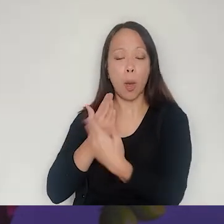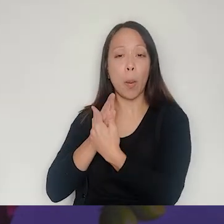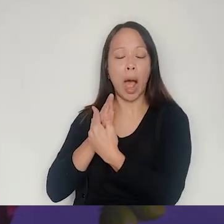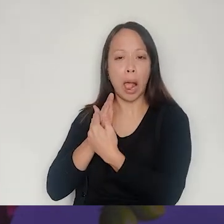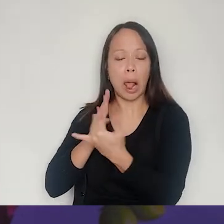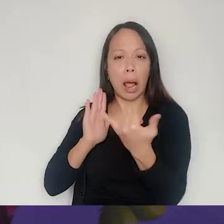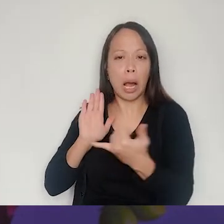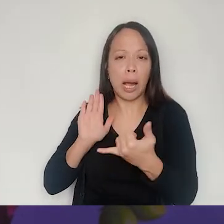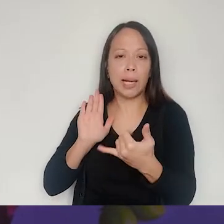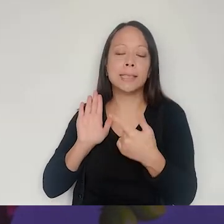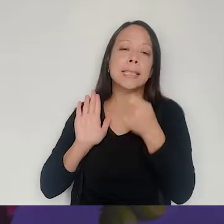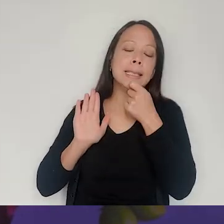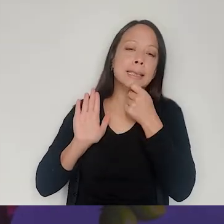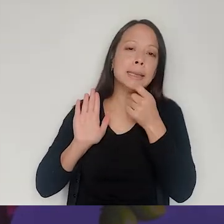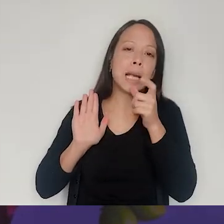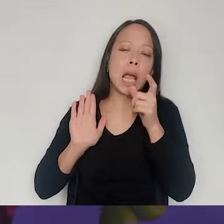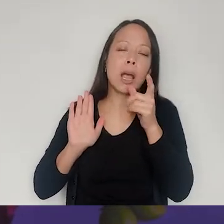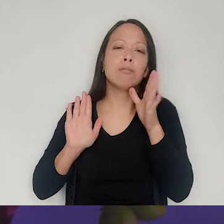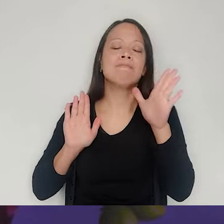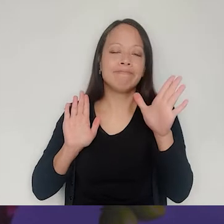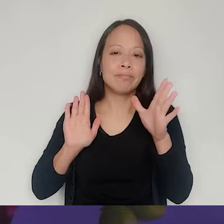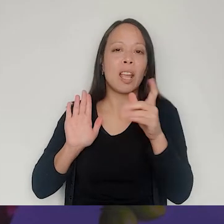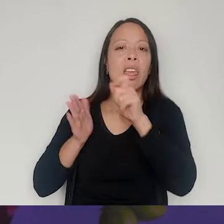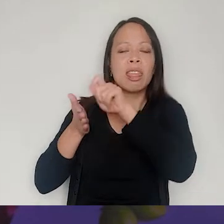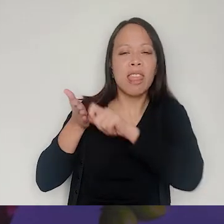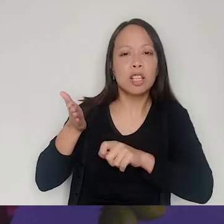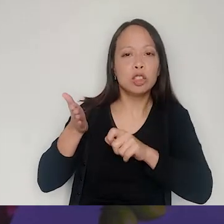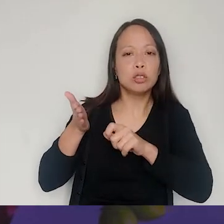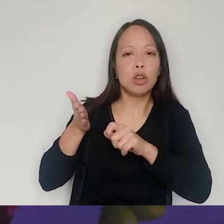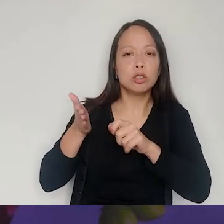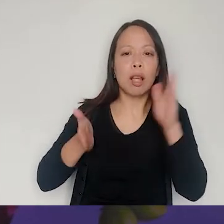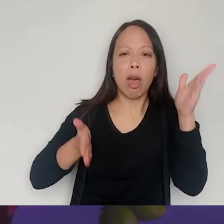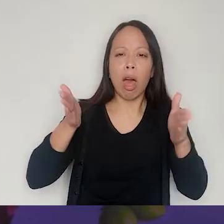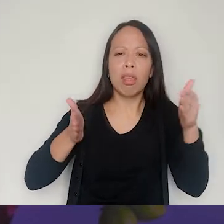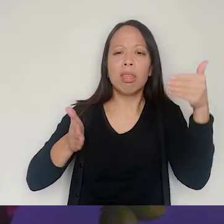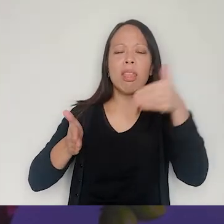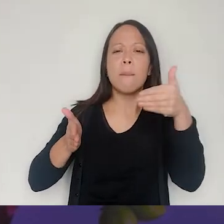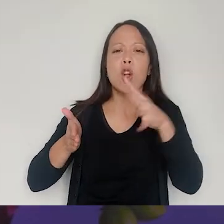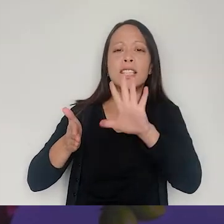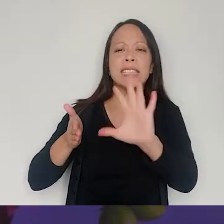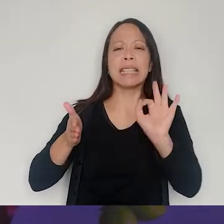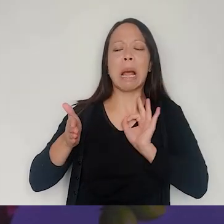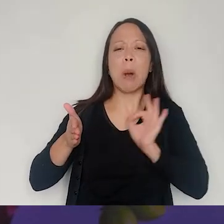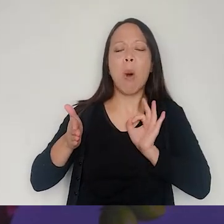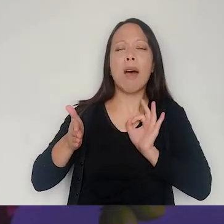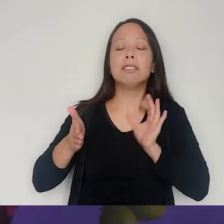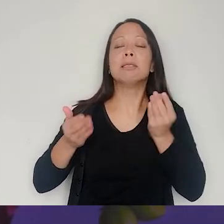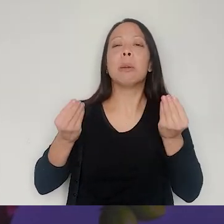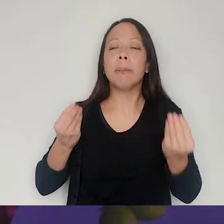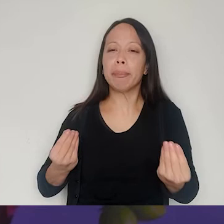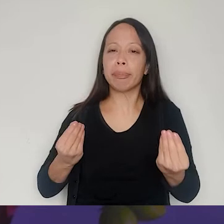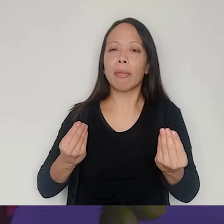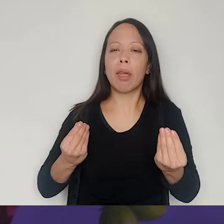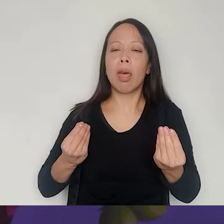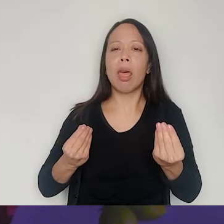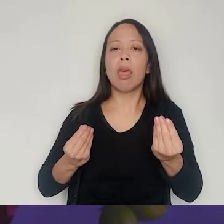pues lo que hicimos fue, si tenemos una media diagnóstica de 5 años, en cuanto a la percepción de los pacientes, vamos a ver cuánta es la